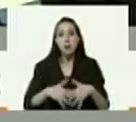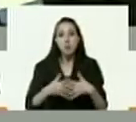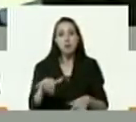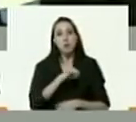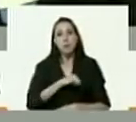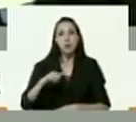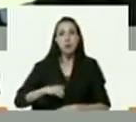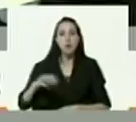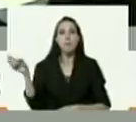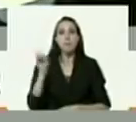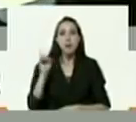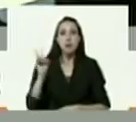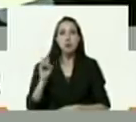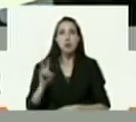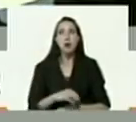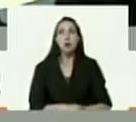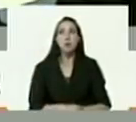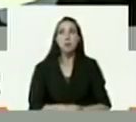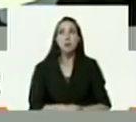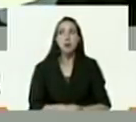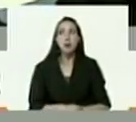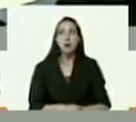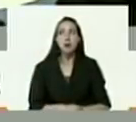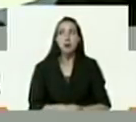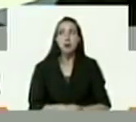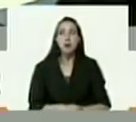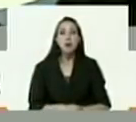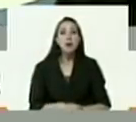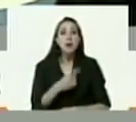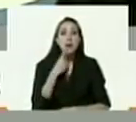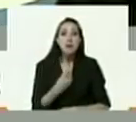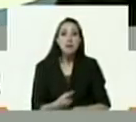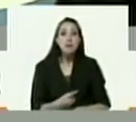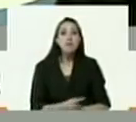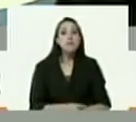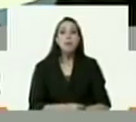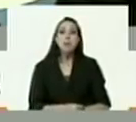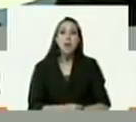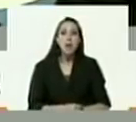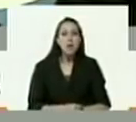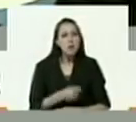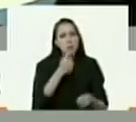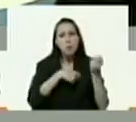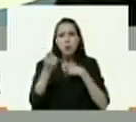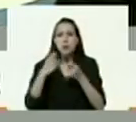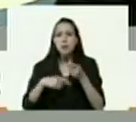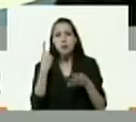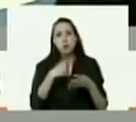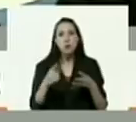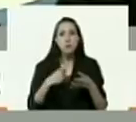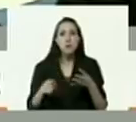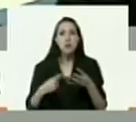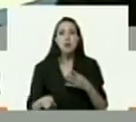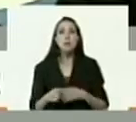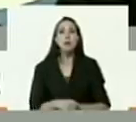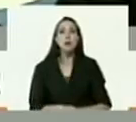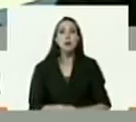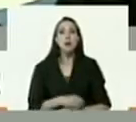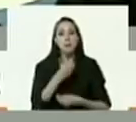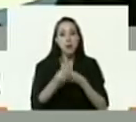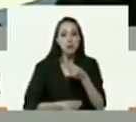venezolanos les cuesta un mundo, si es que lo logran, poder importar para tener insumos para la producción en Venezuela.